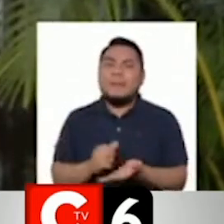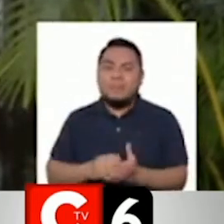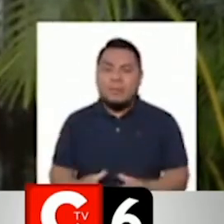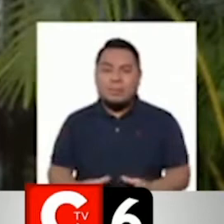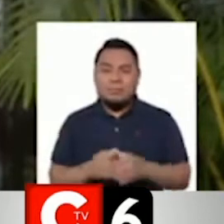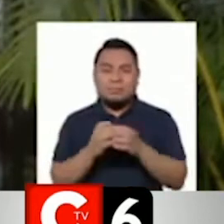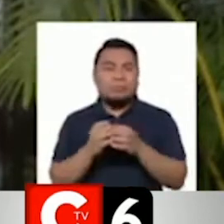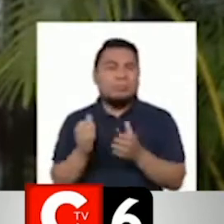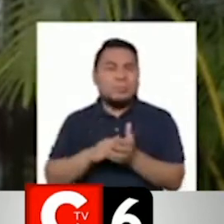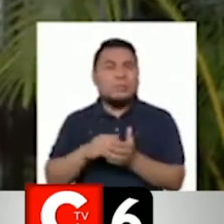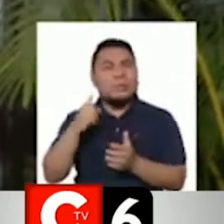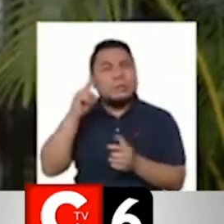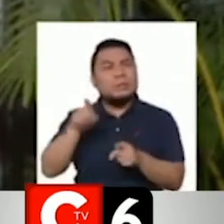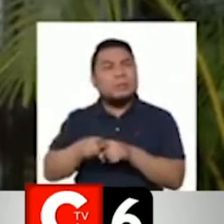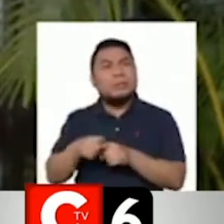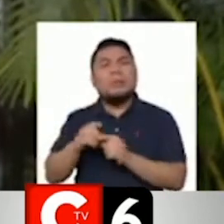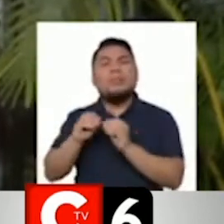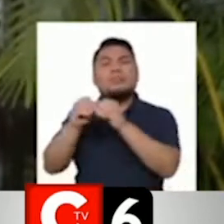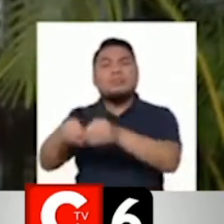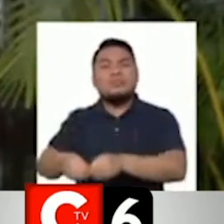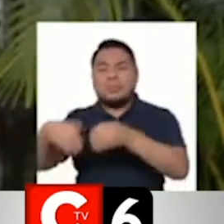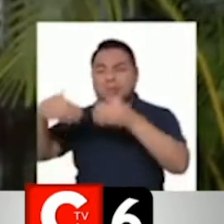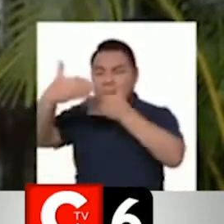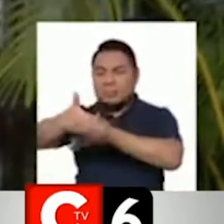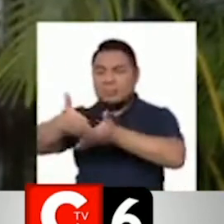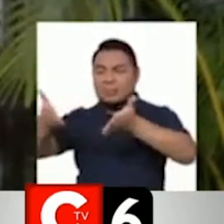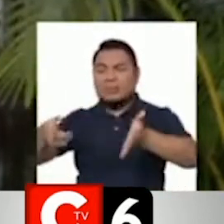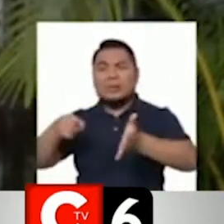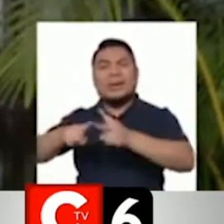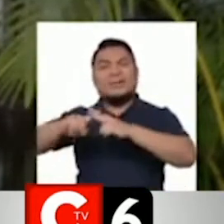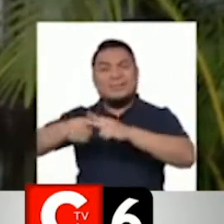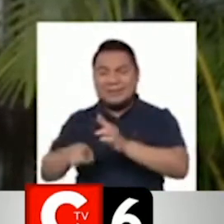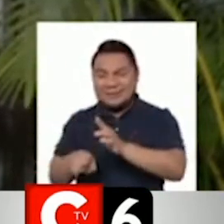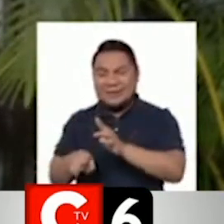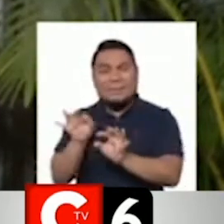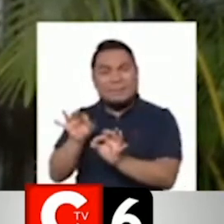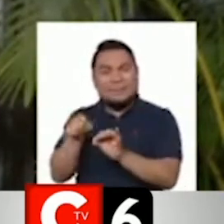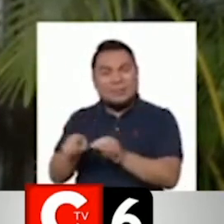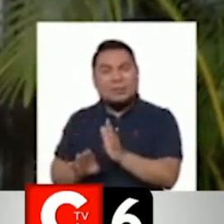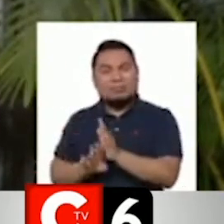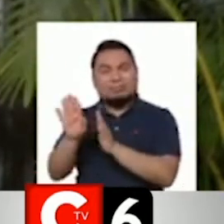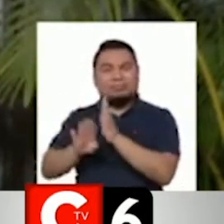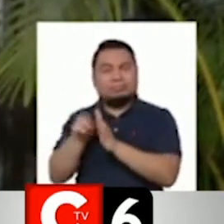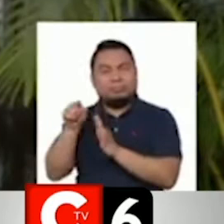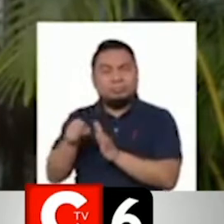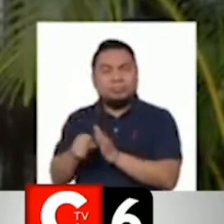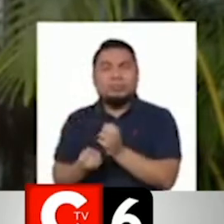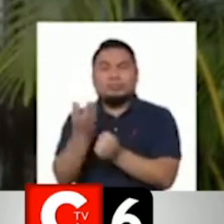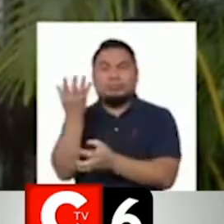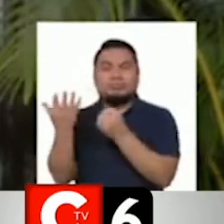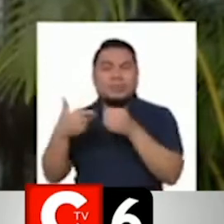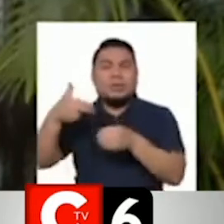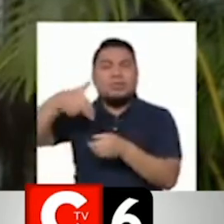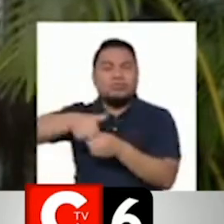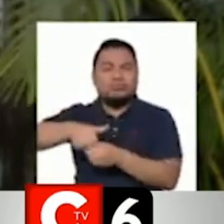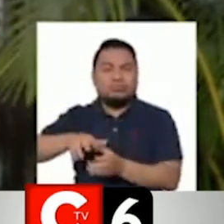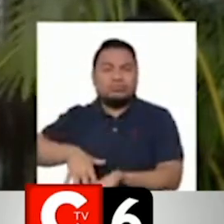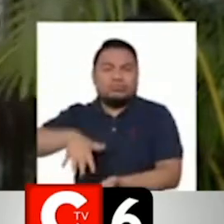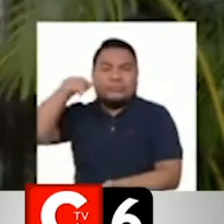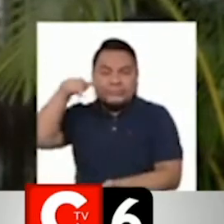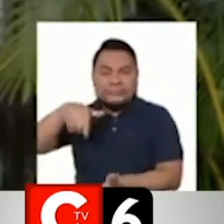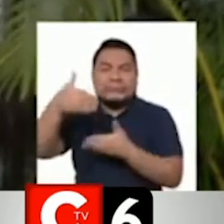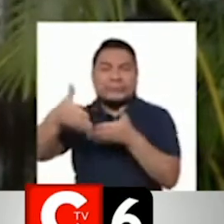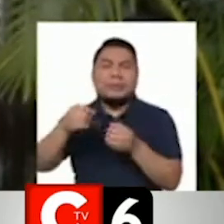de oxígeno, sino también con la instalación de isoplantas en cada hospital del